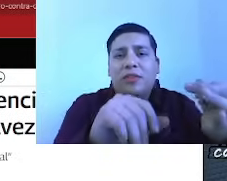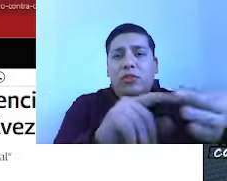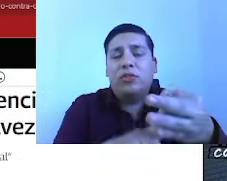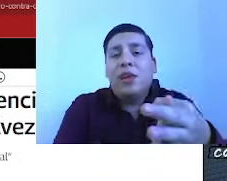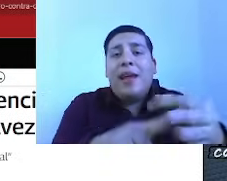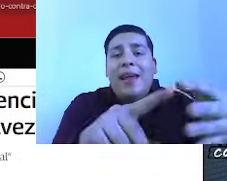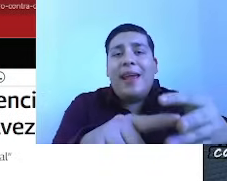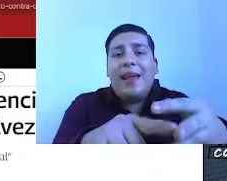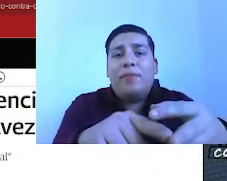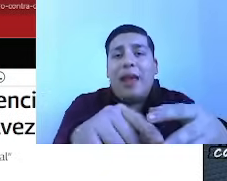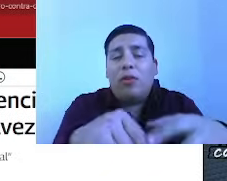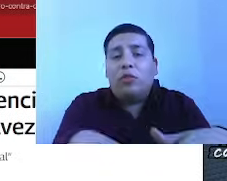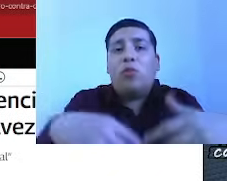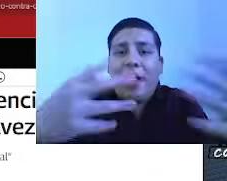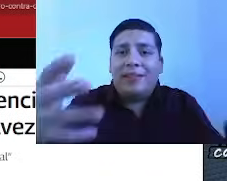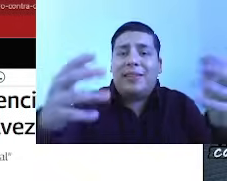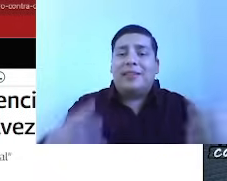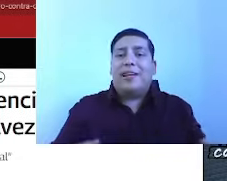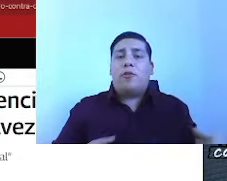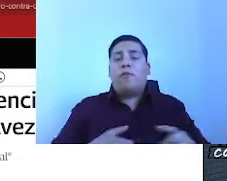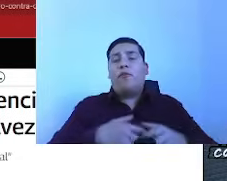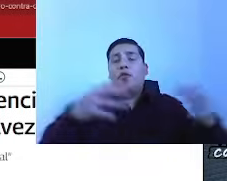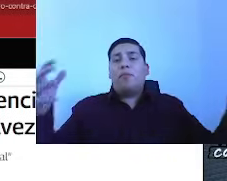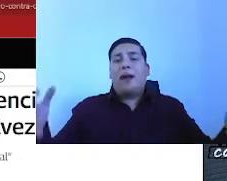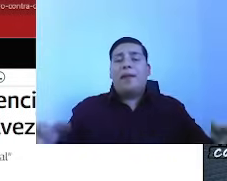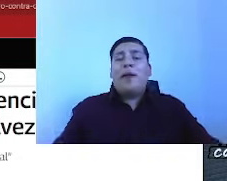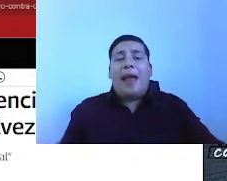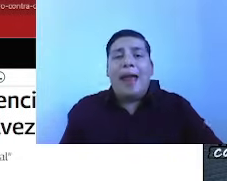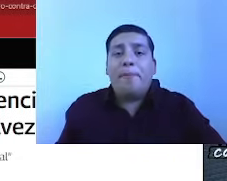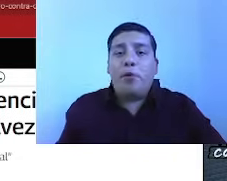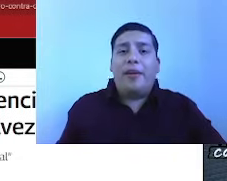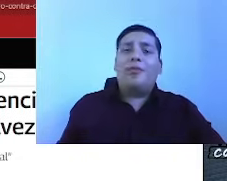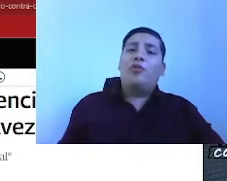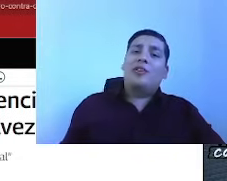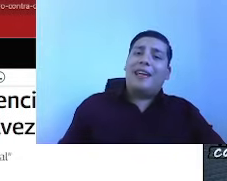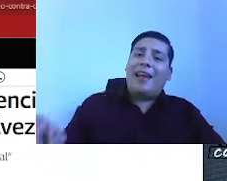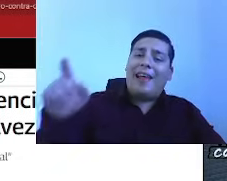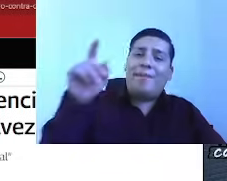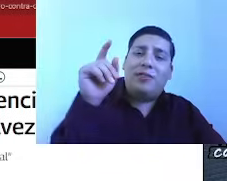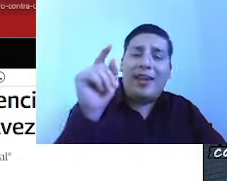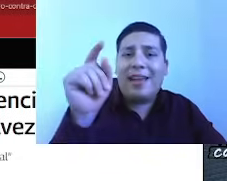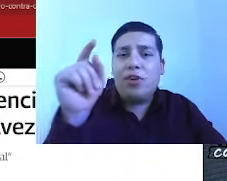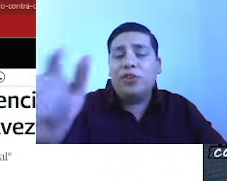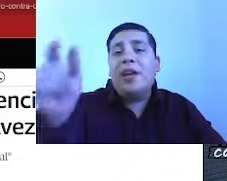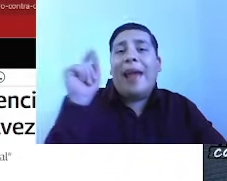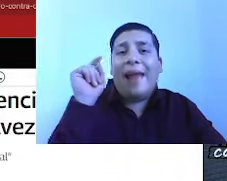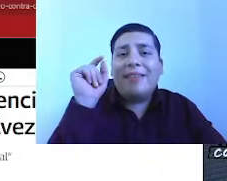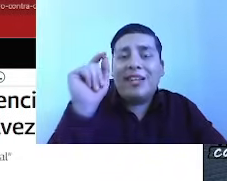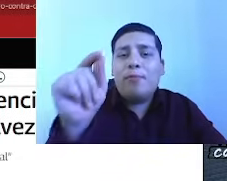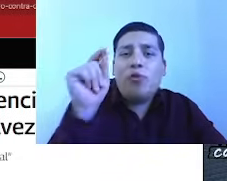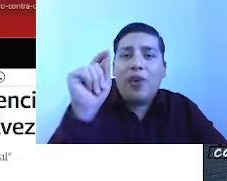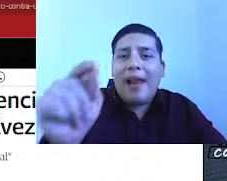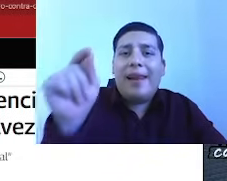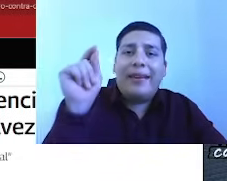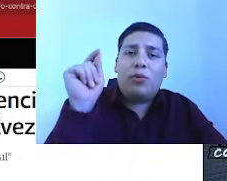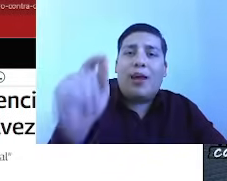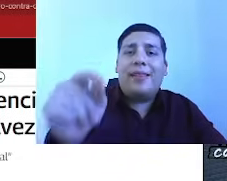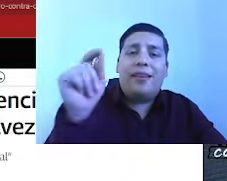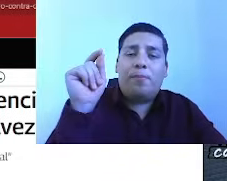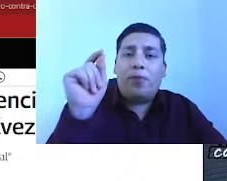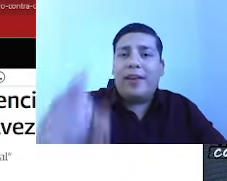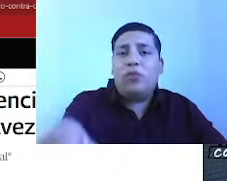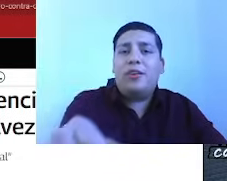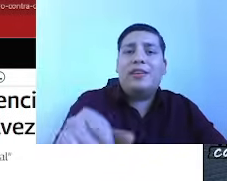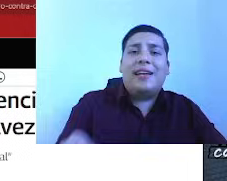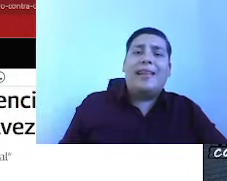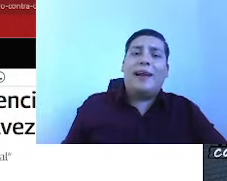de los ministros y de los jueces que conforman el Poder Judicial, entre ellos el Tribunal